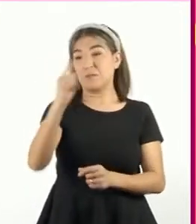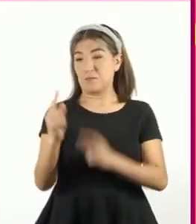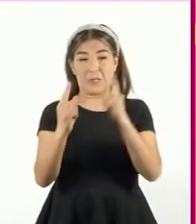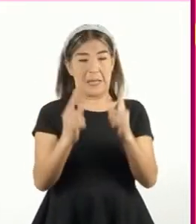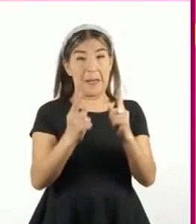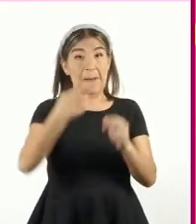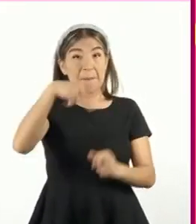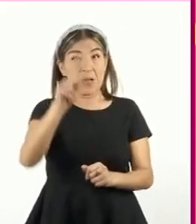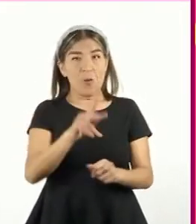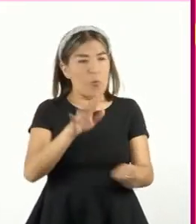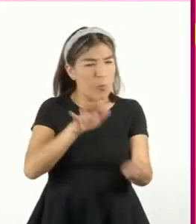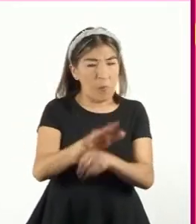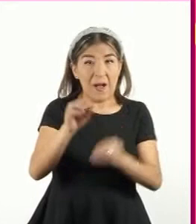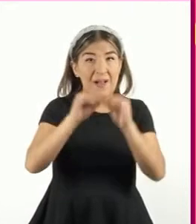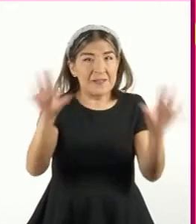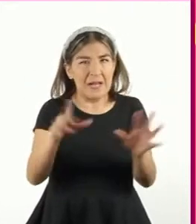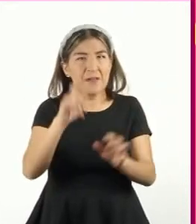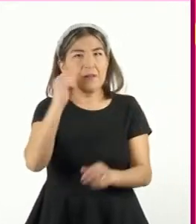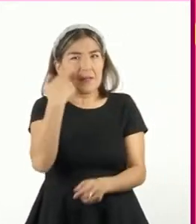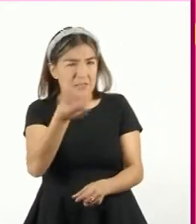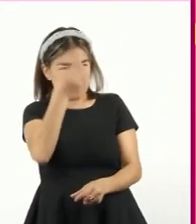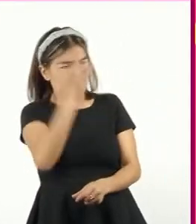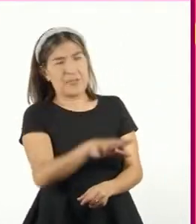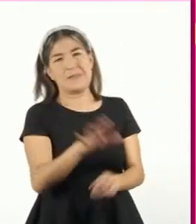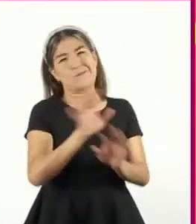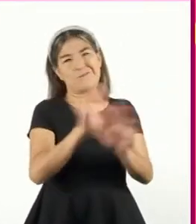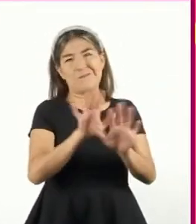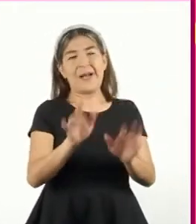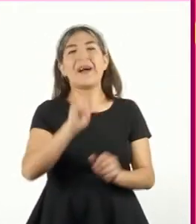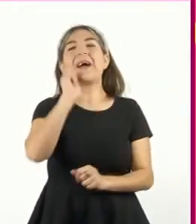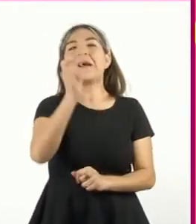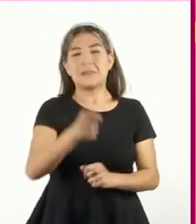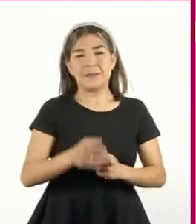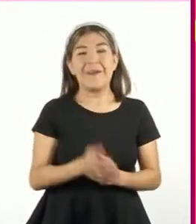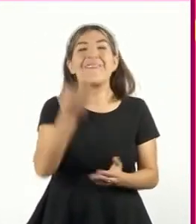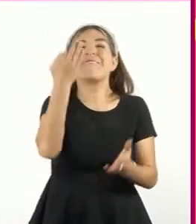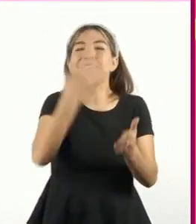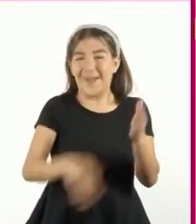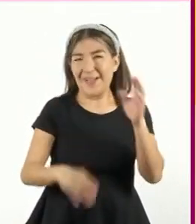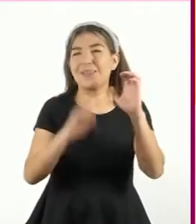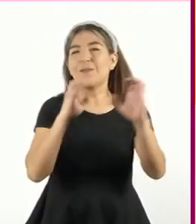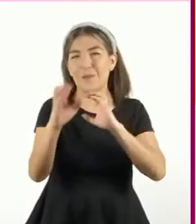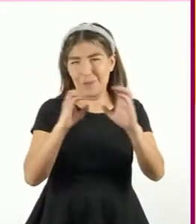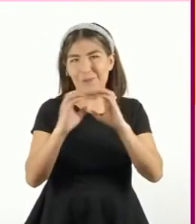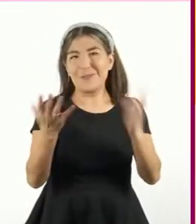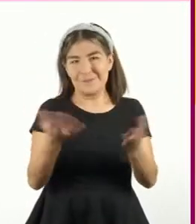hay una intención clara de causar daño. Más bien, hay falta de comunicación.